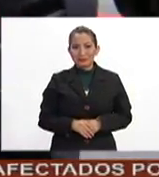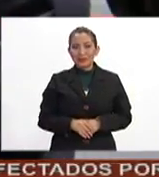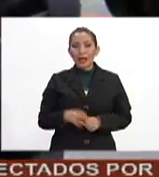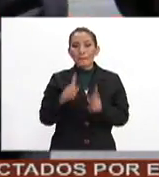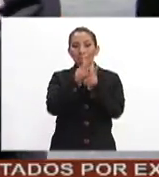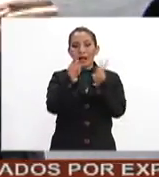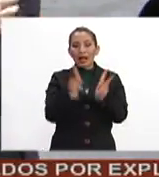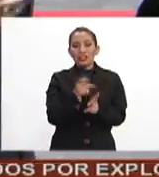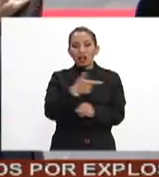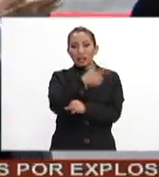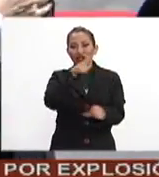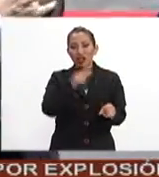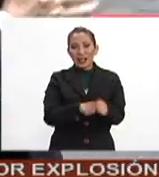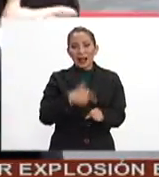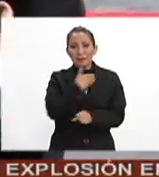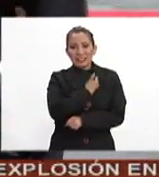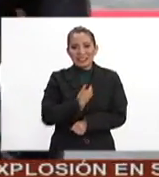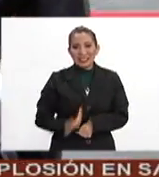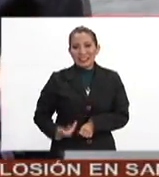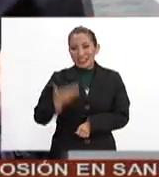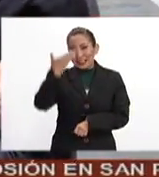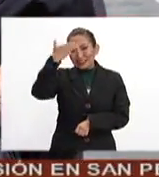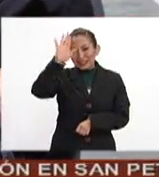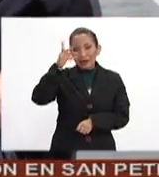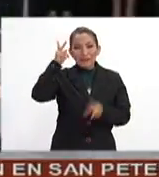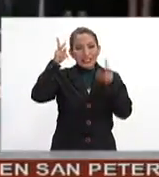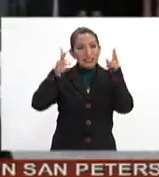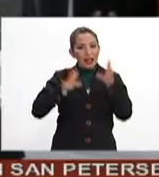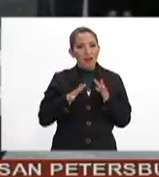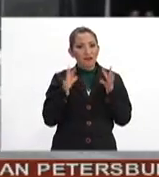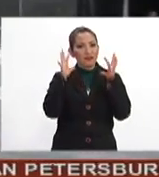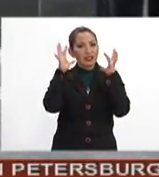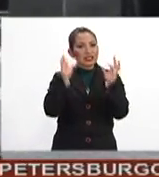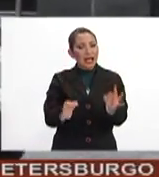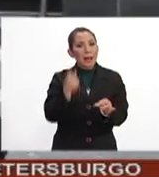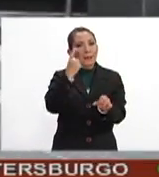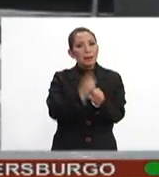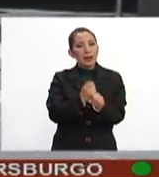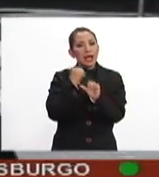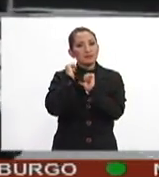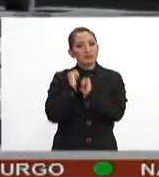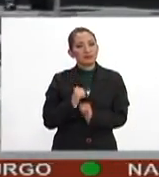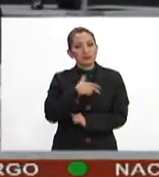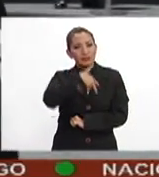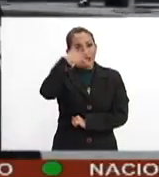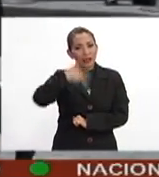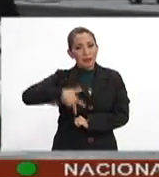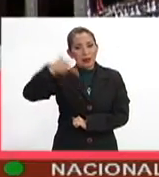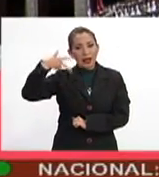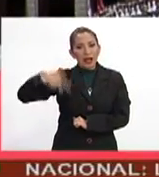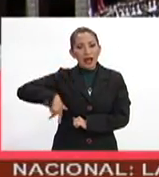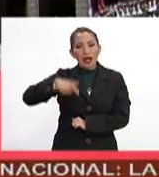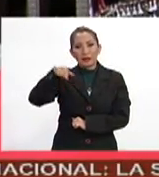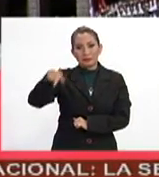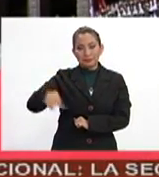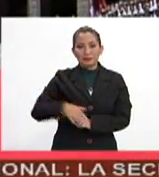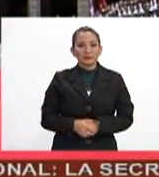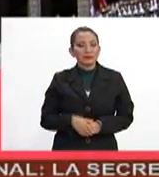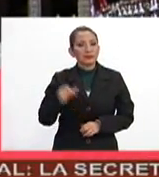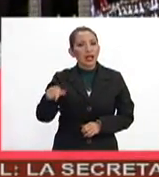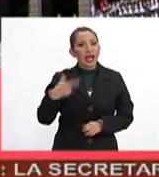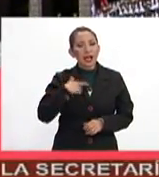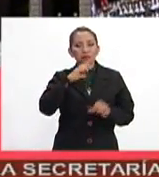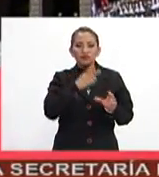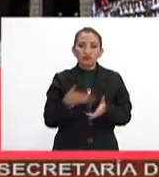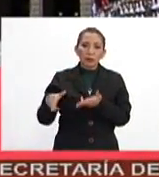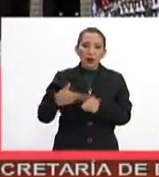En Palacio Nacional, el presidente Enrique Peña Nieto recibió la visita oficial del primer ministro de Dinamarca, Lars Løkke Rasmussen. Se